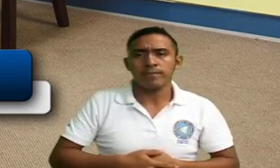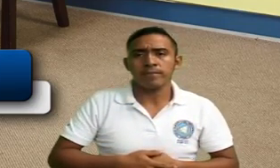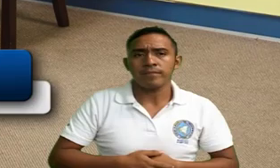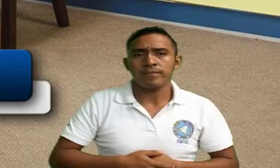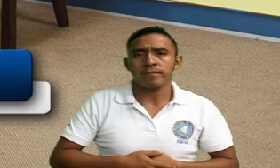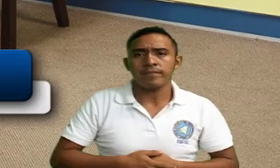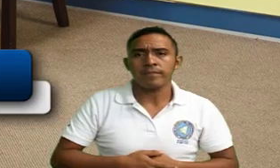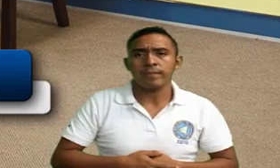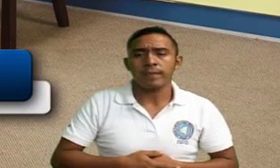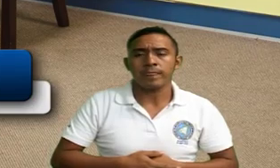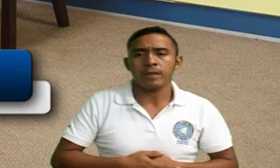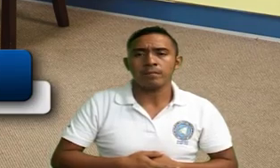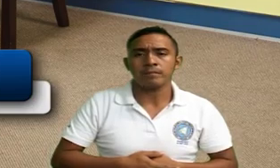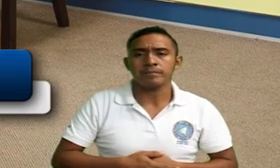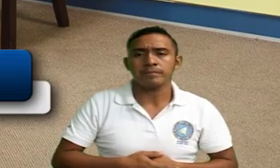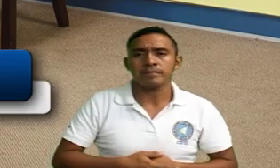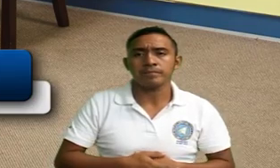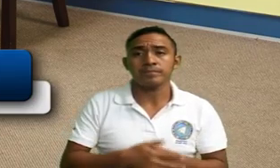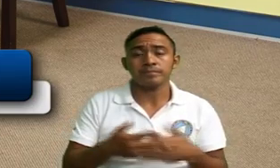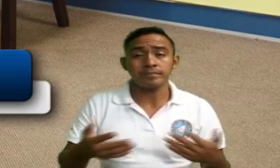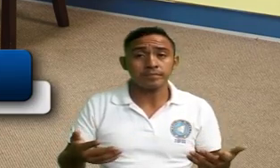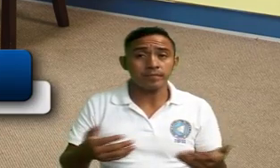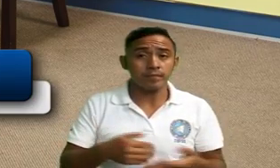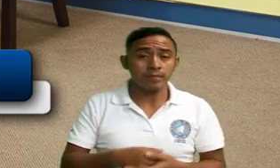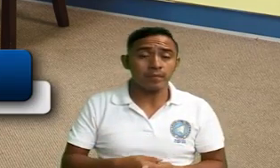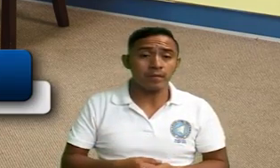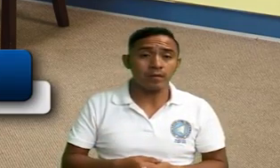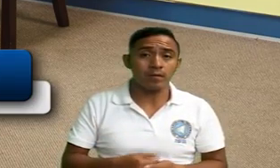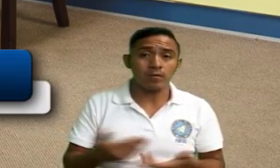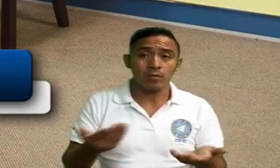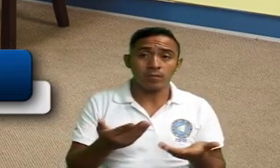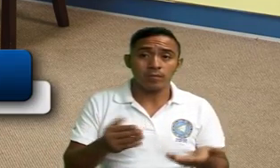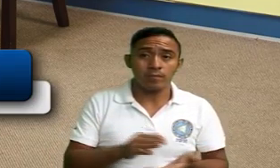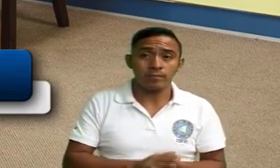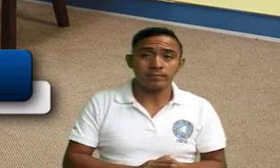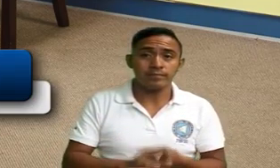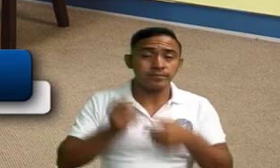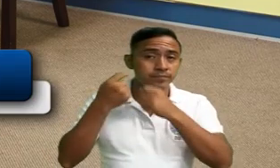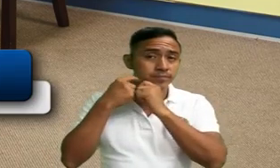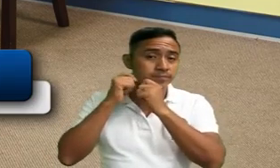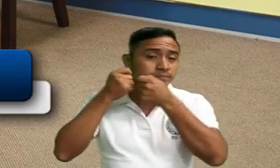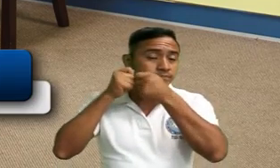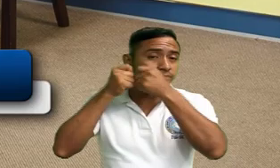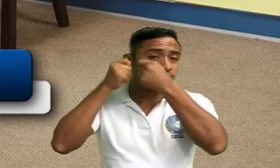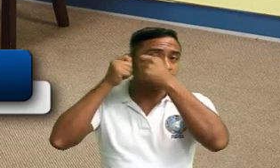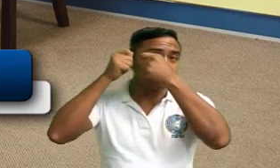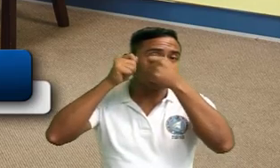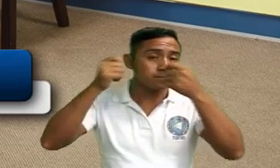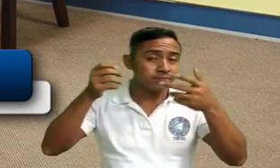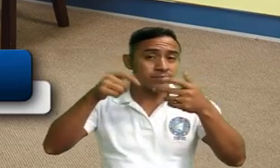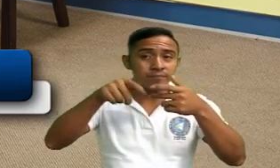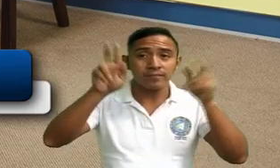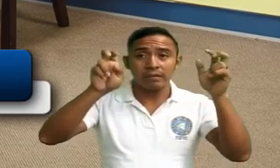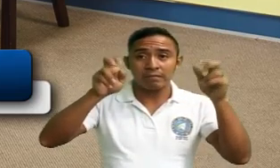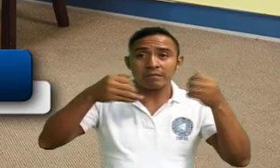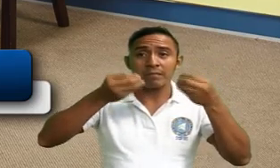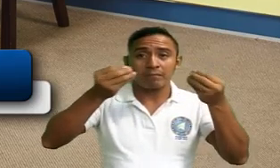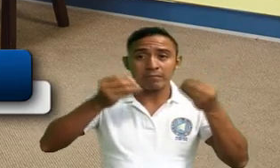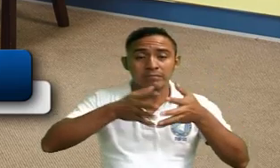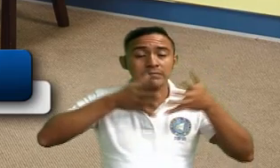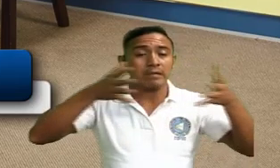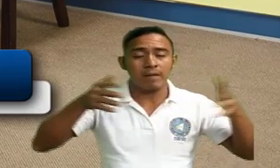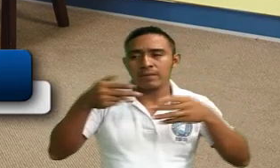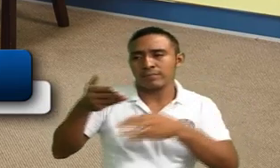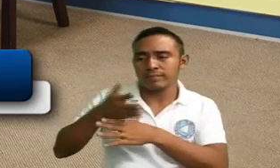En realidad, si nos ponemos a hablar realmente de la etiología del acné como tal, pues es un tema bastante amplio y bastante